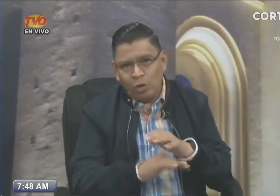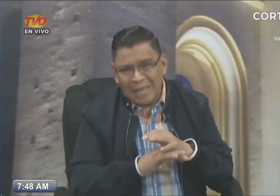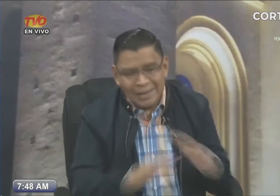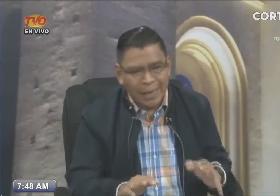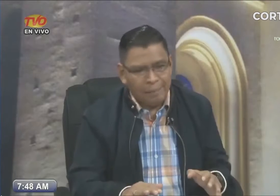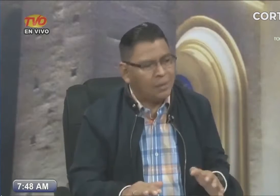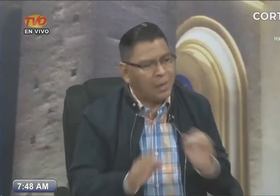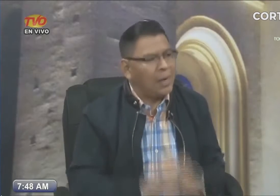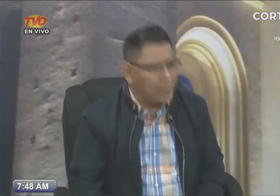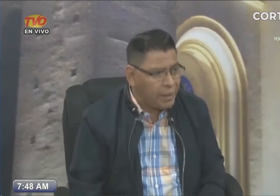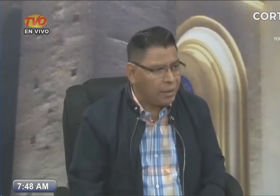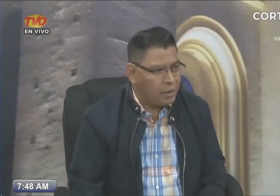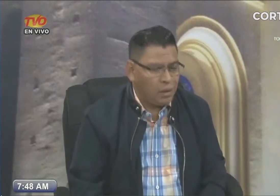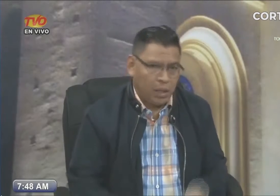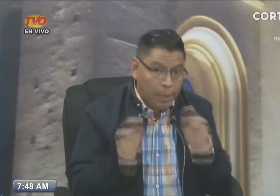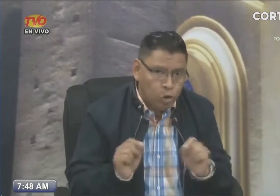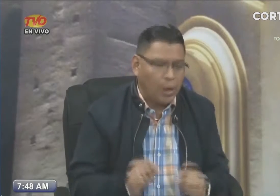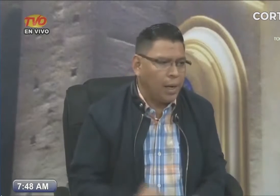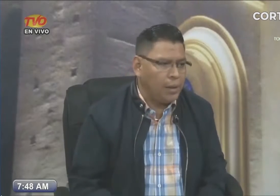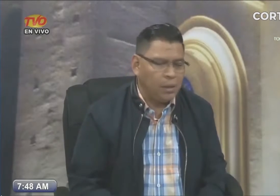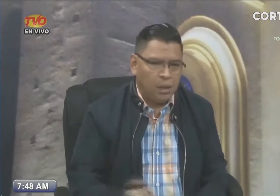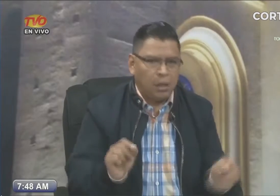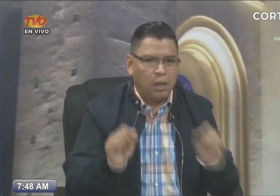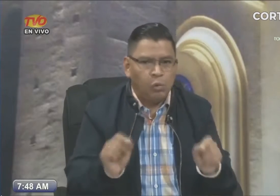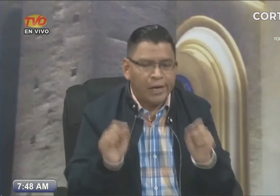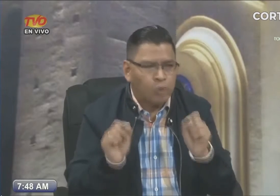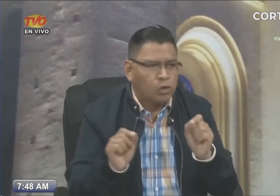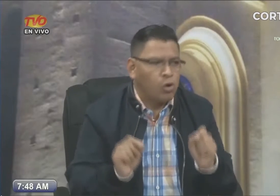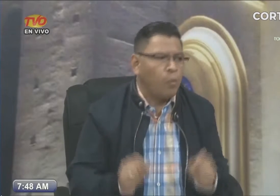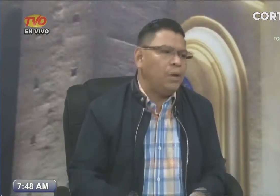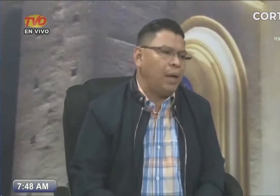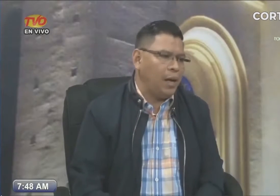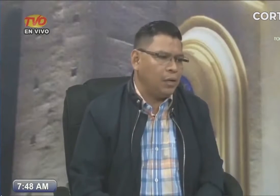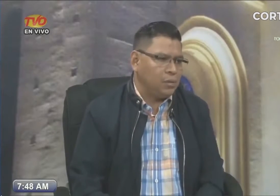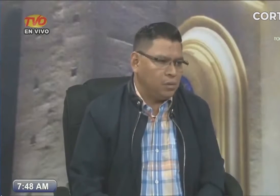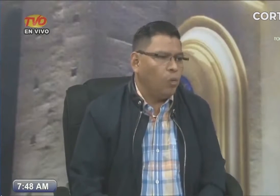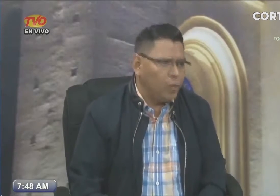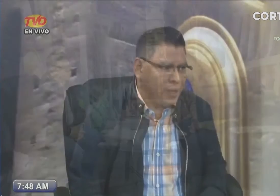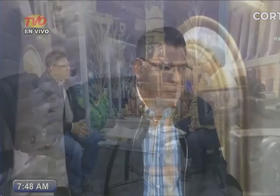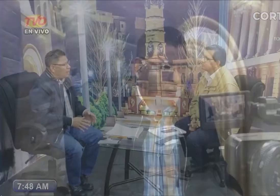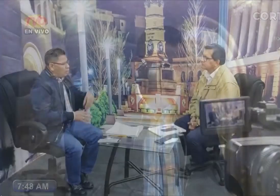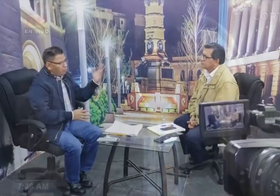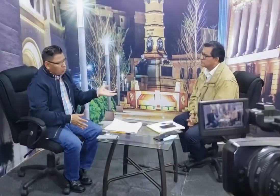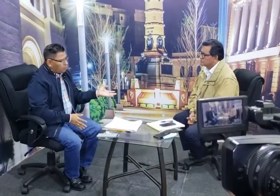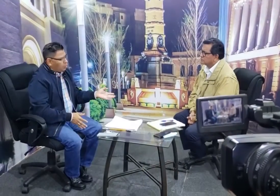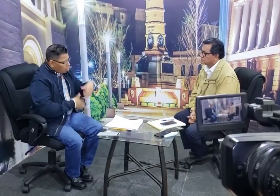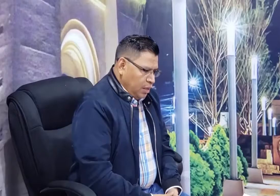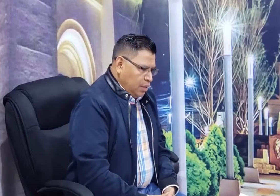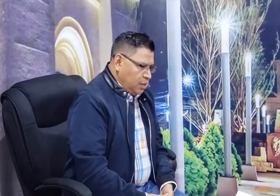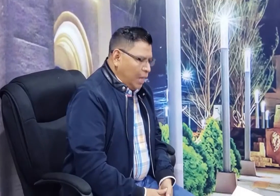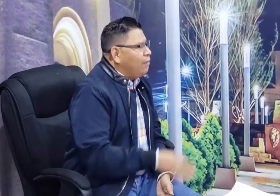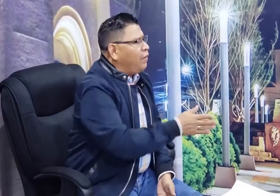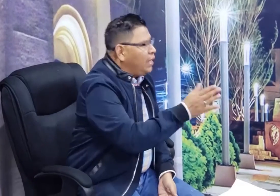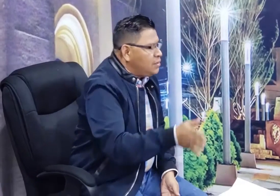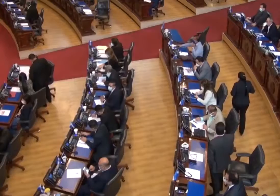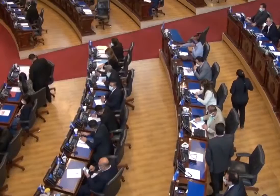les ha dado tantas herramientas a la alcaldía que hay muchos alcaldes que no han resuelto los problemas a las comunidades. También reiteró la